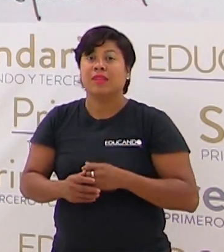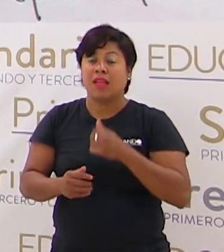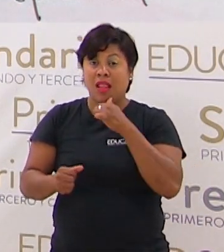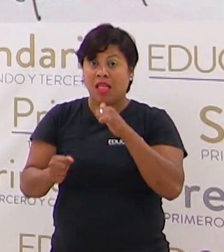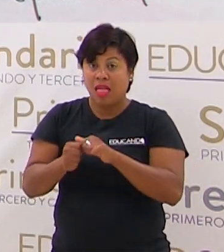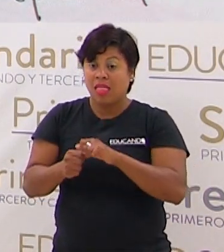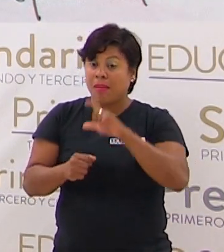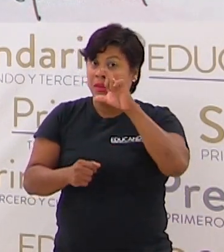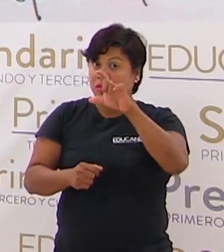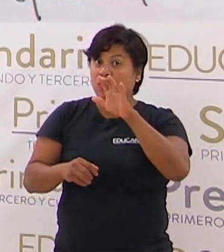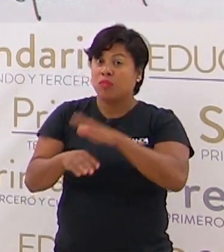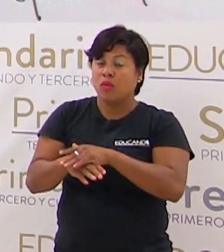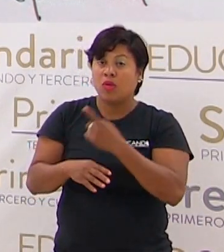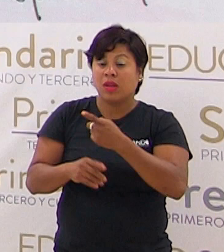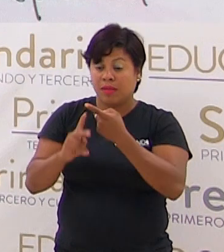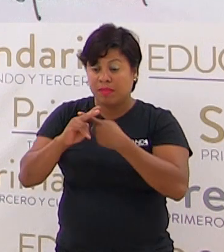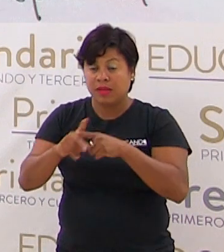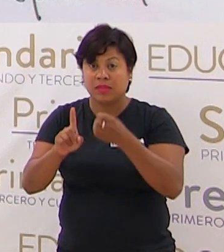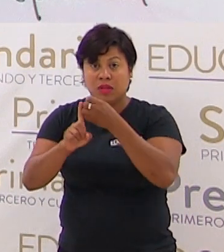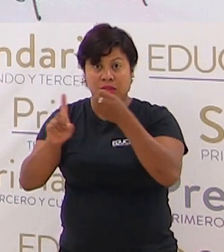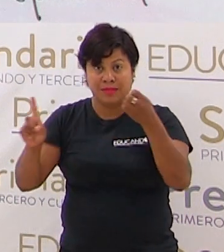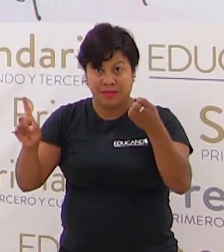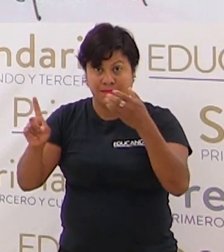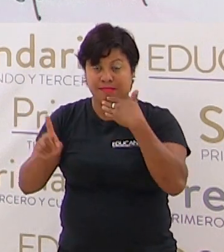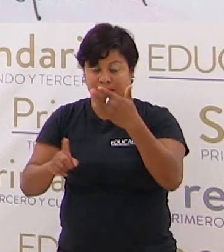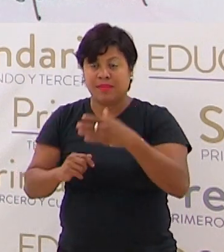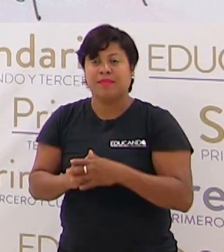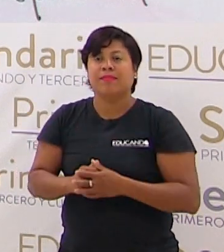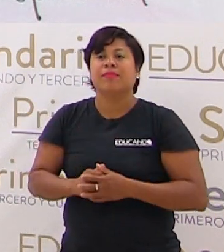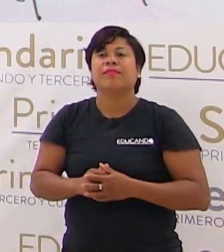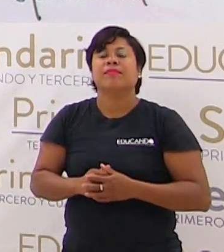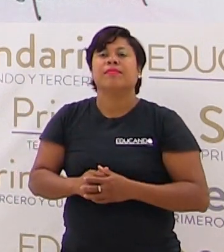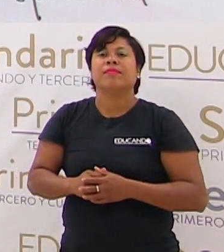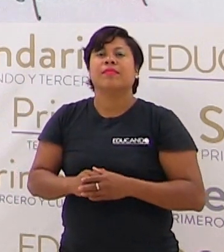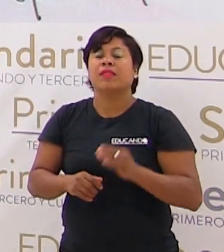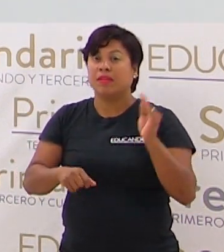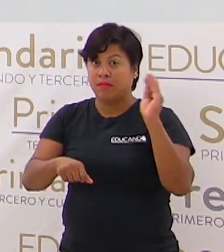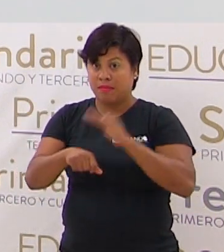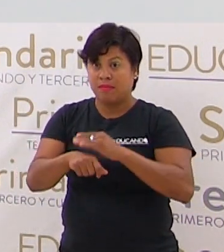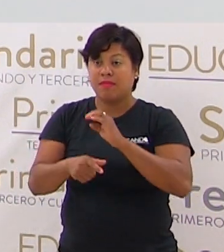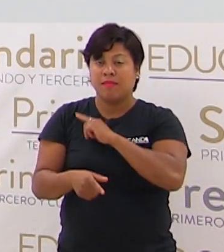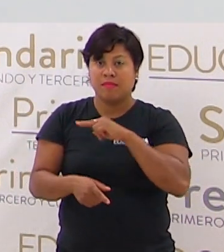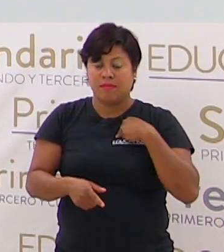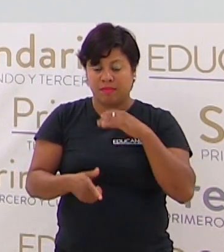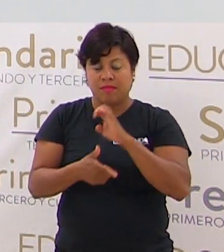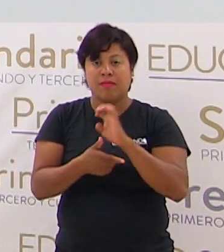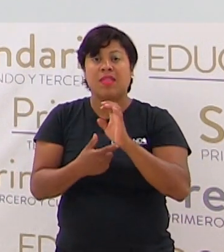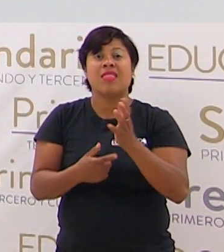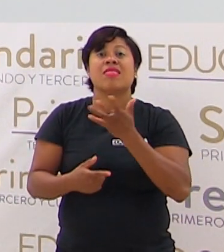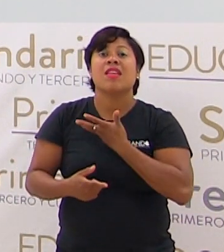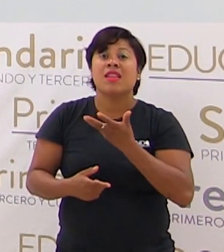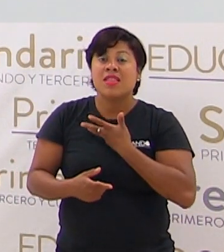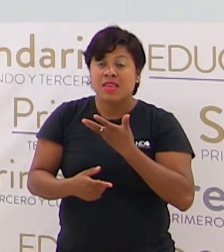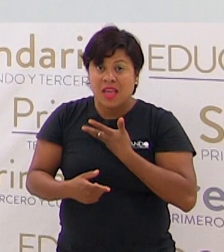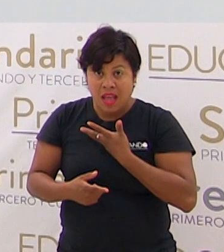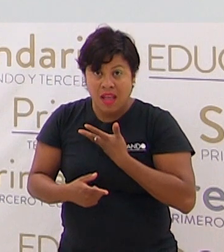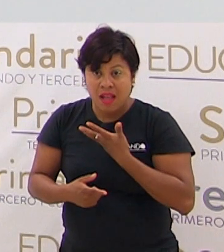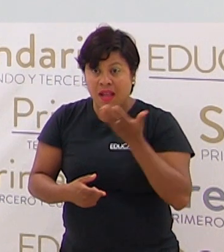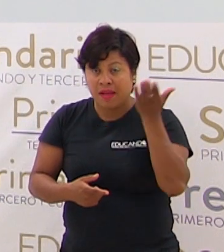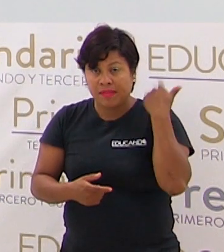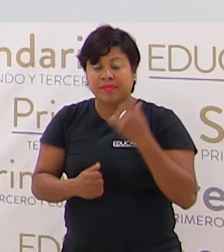mayúscula, ¿verdad? Porque es el inicio de la oración. Muy bien. Le ponemos entonces,